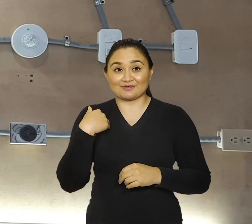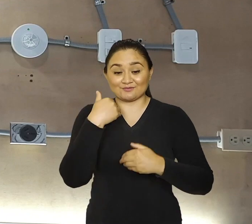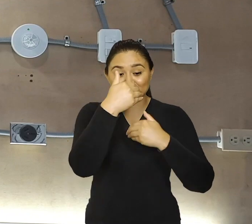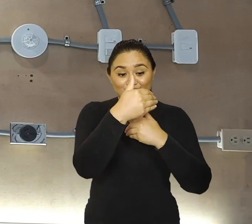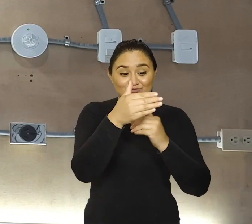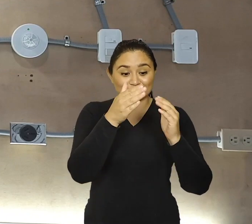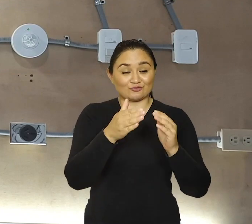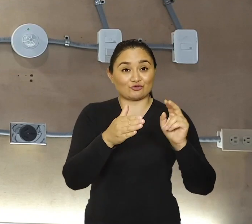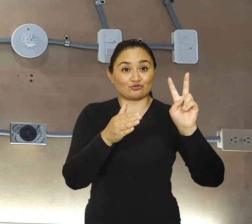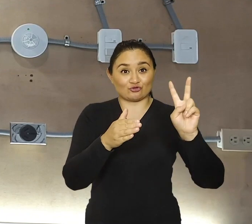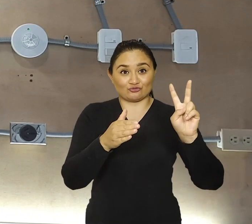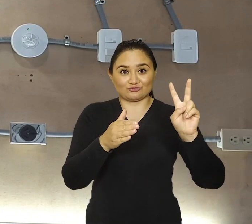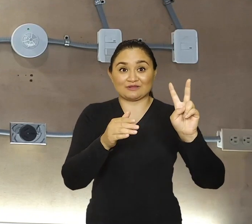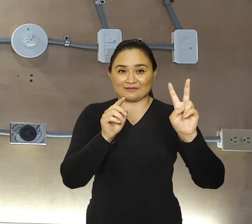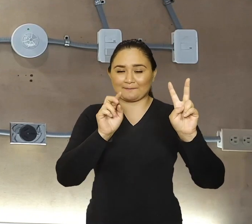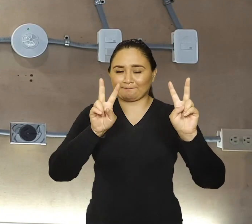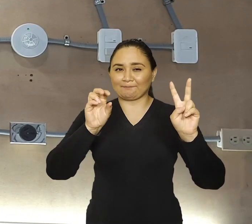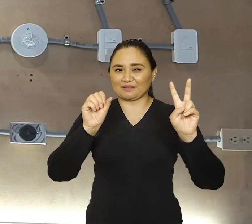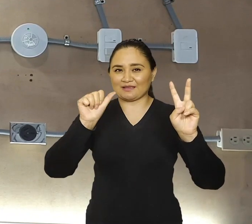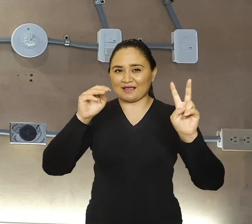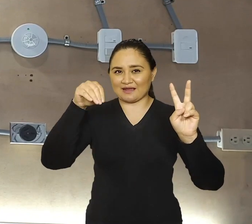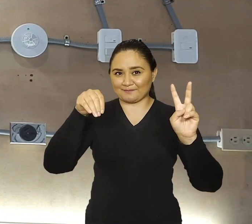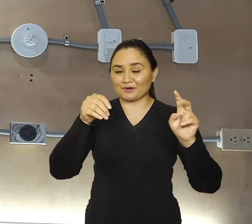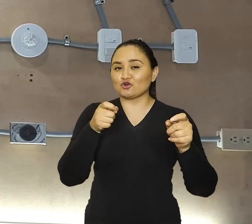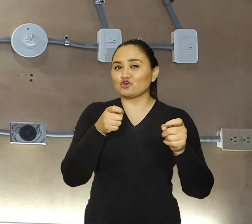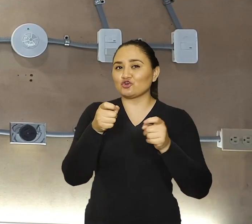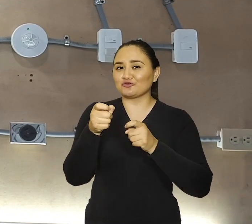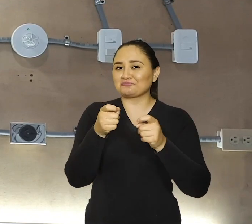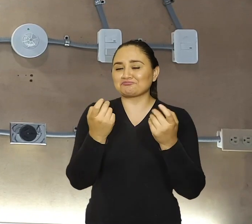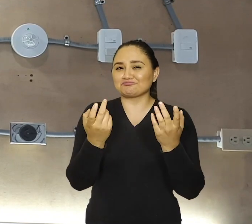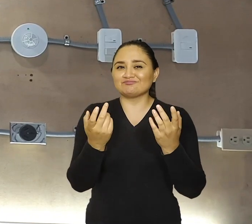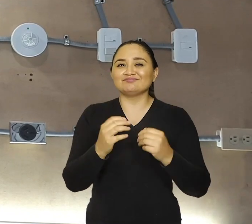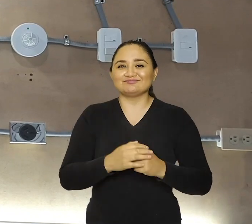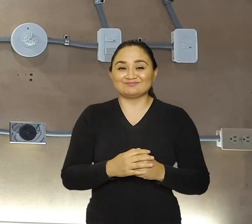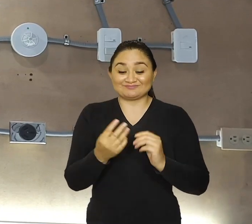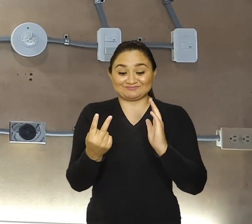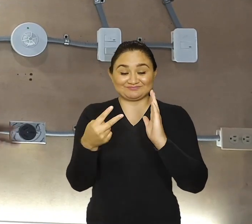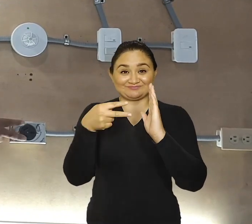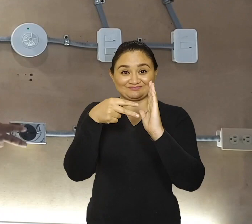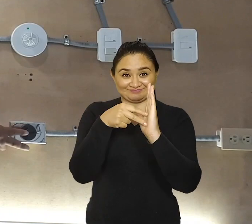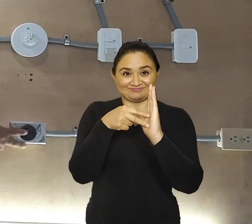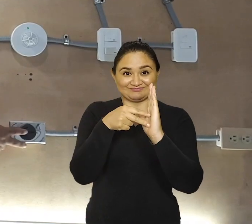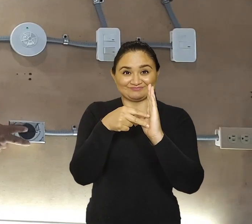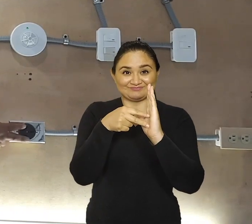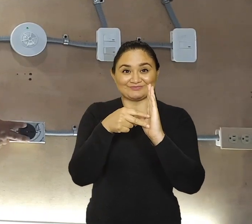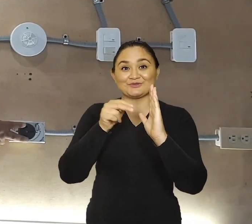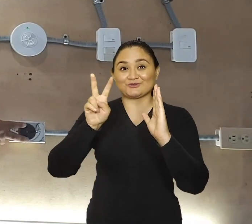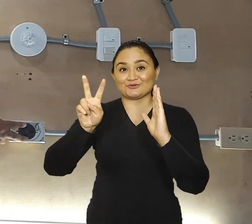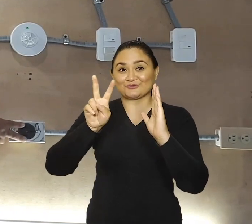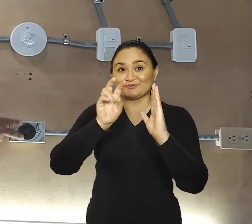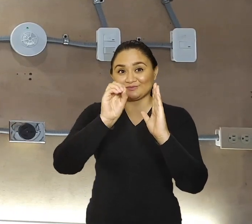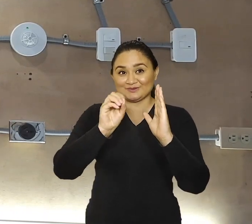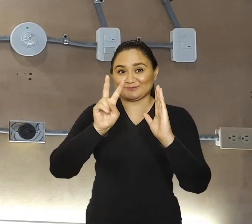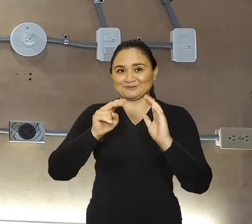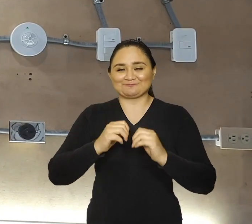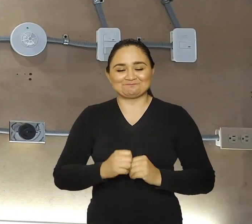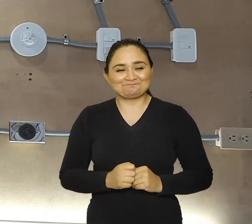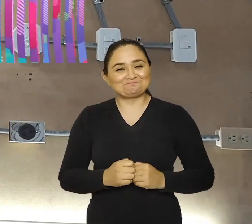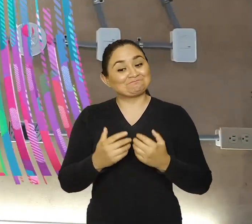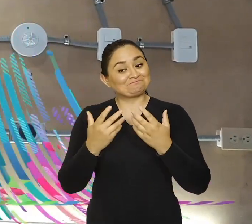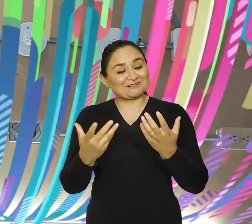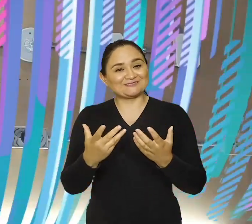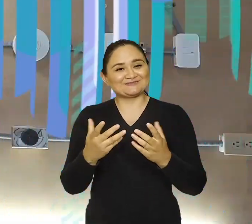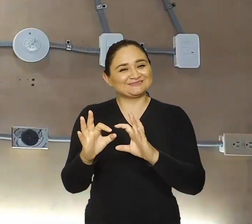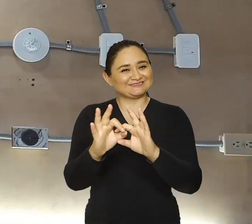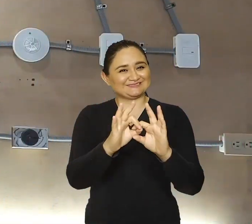También tenemos dos disyuntores de 20 amperios que controla el toma corriente de